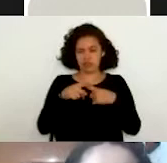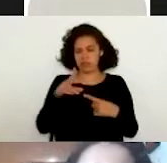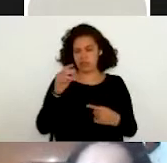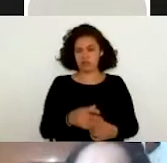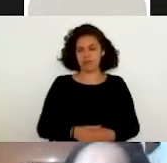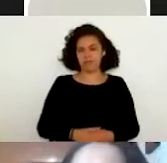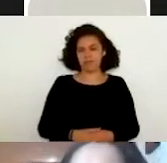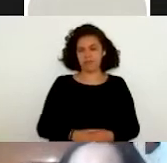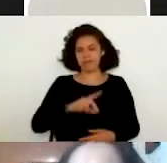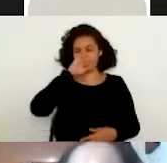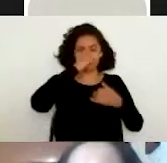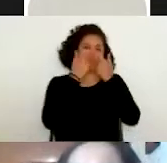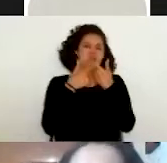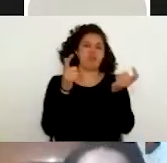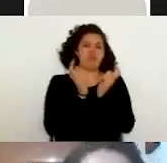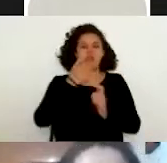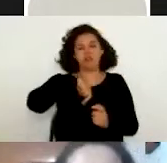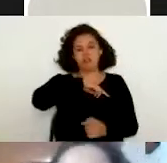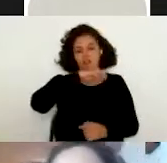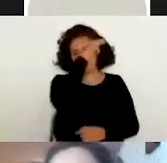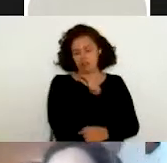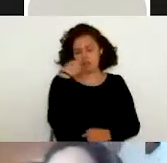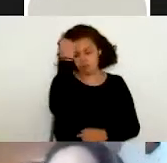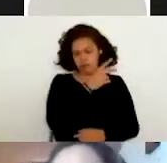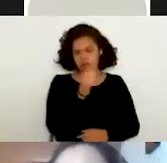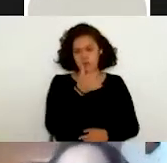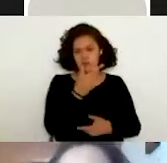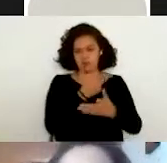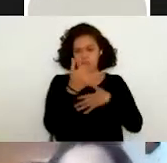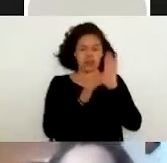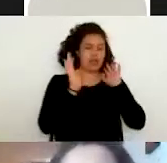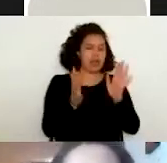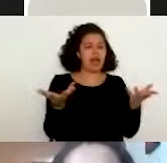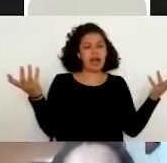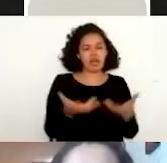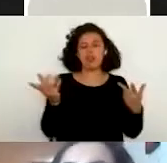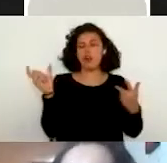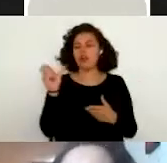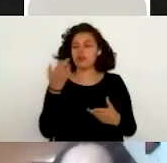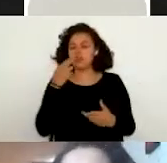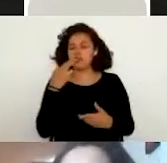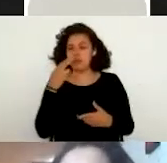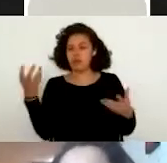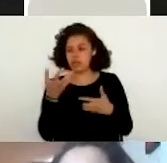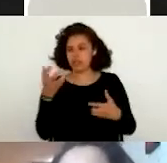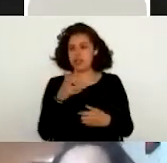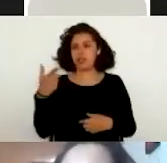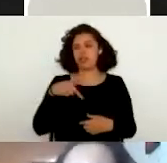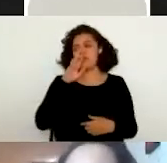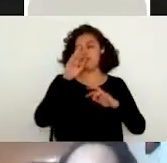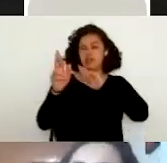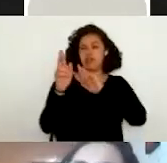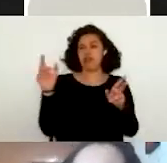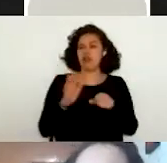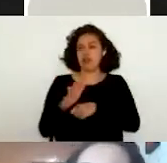importante también que revisemos qué otros proyectos ya se han hecho, qué se han implementado y fueron sus resultados para